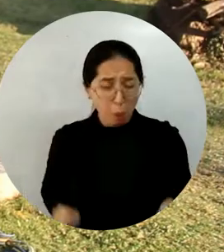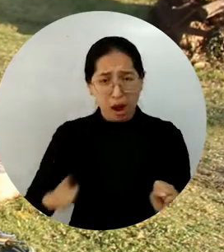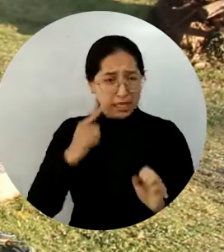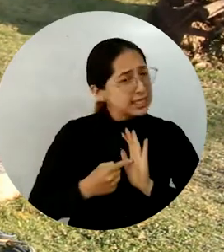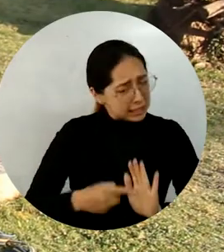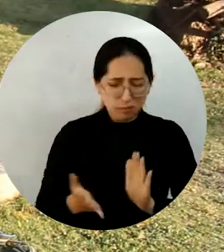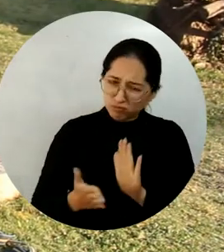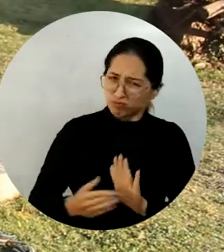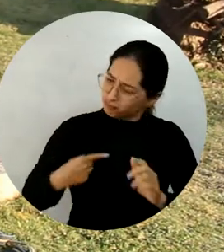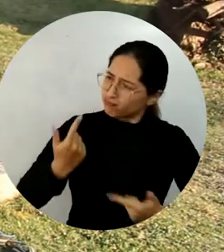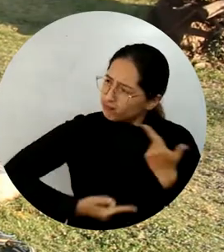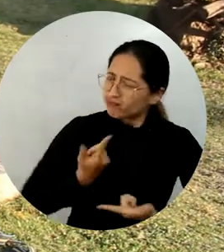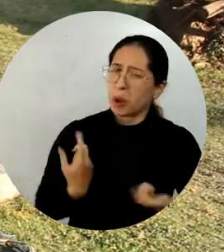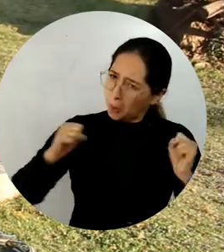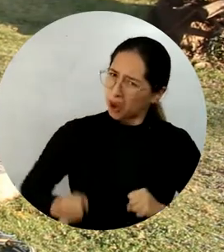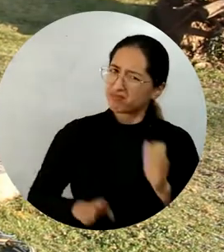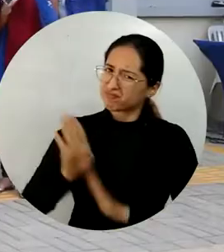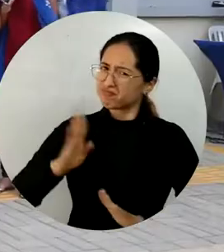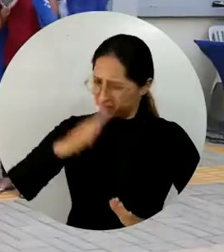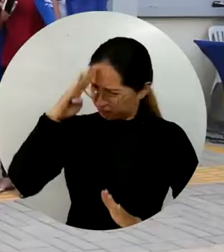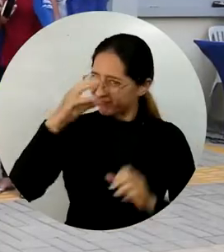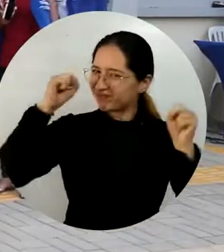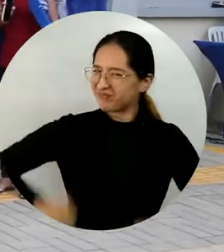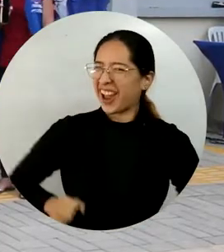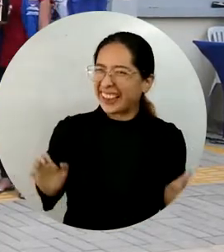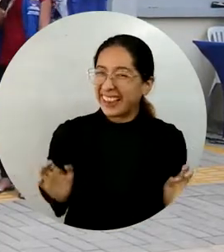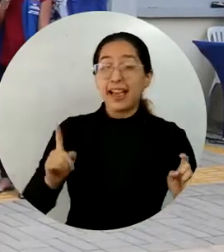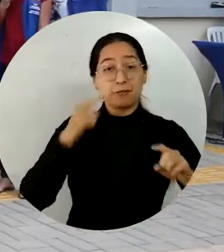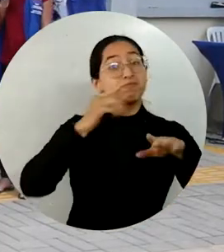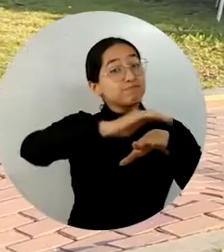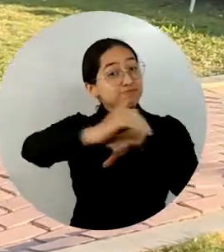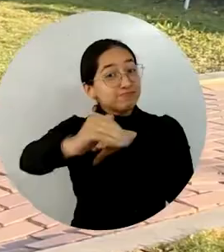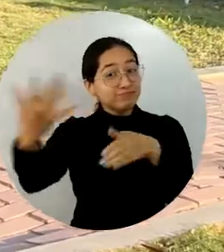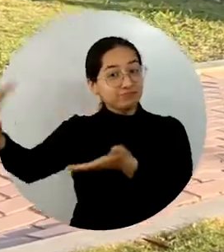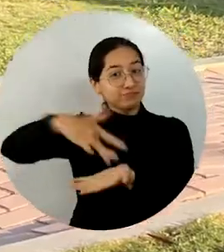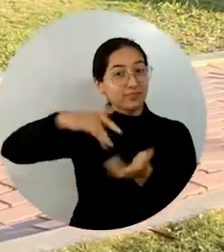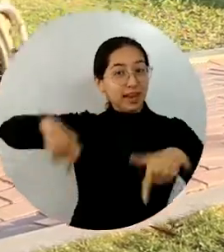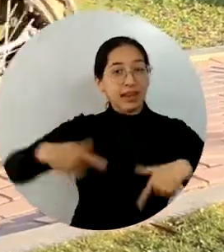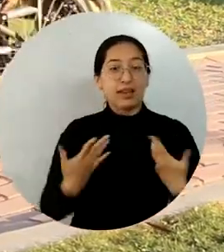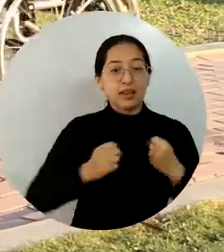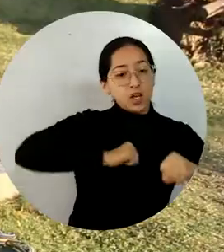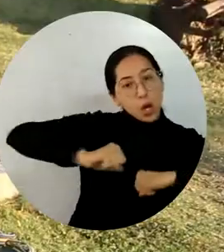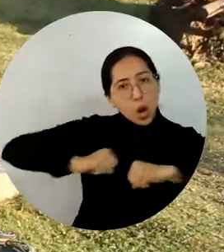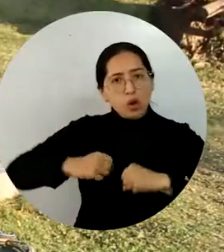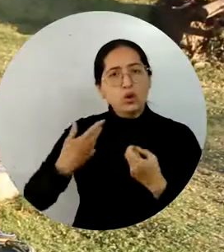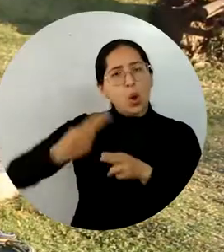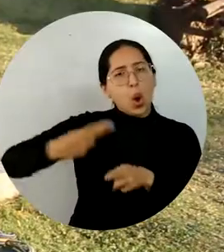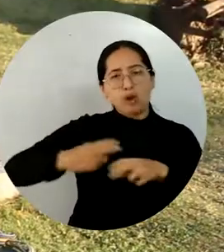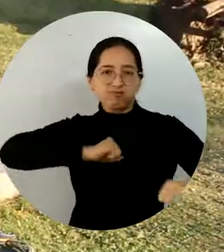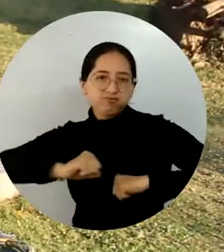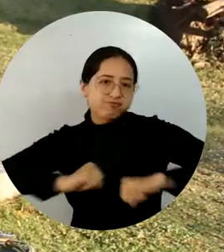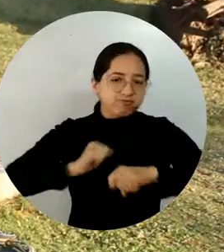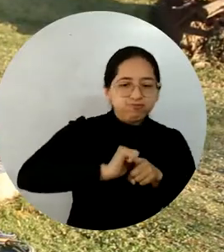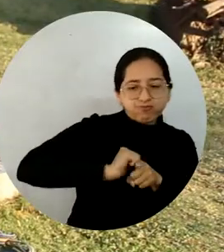circunstancias que te encuentres, siempre hay un motivo para luchar y salir adelante. Quiero invitarlos, entrenamiento, se va